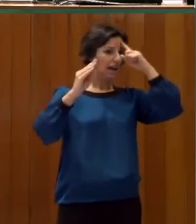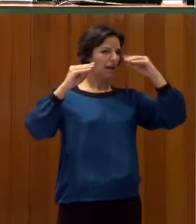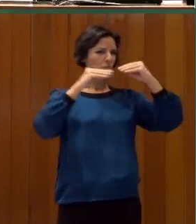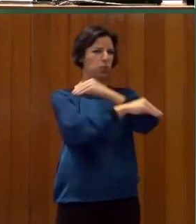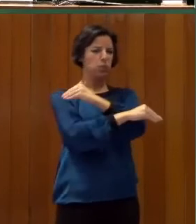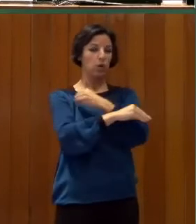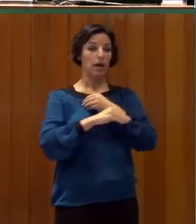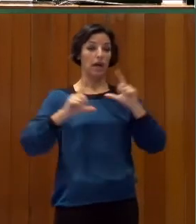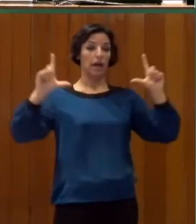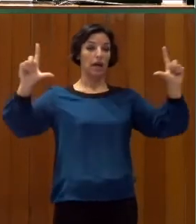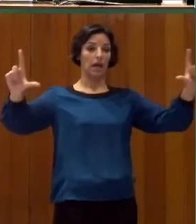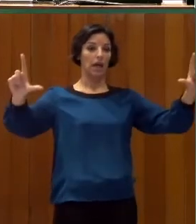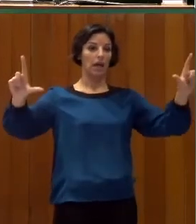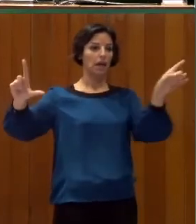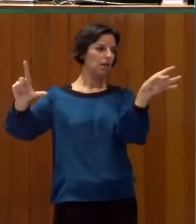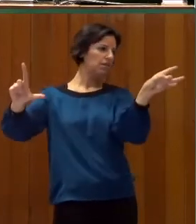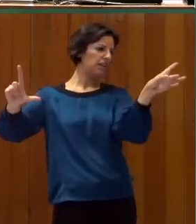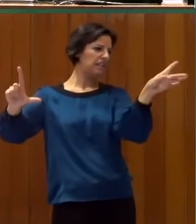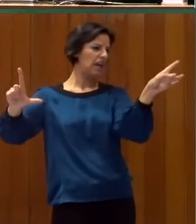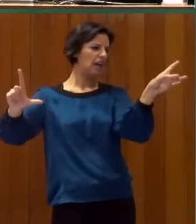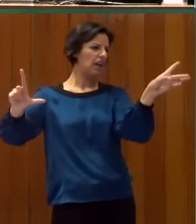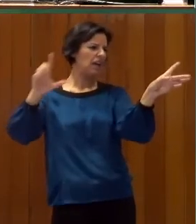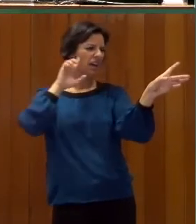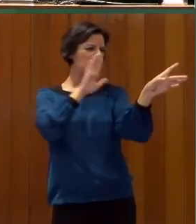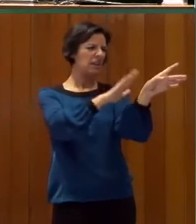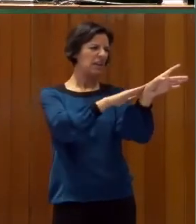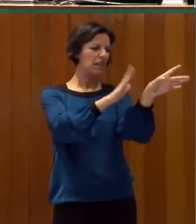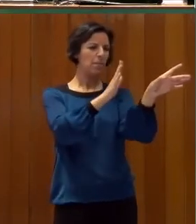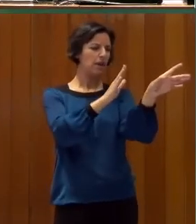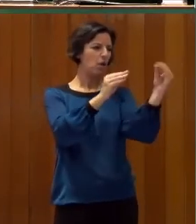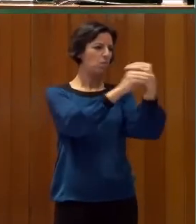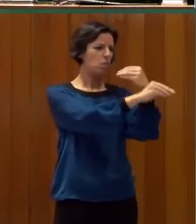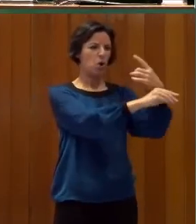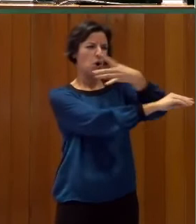la dirección de la flecha y la ubicación no coinciden.